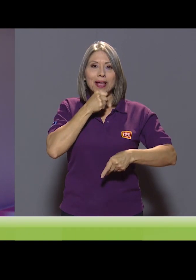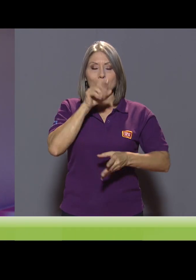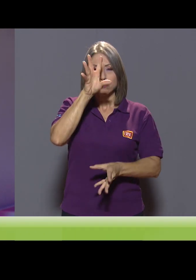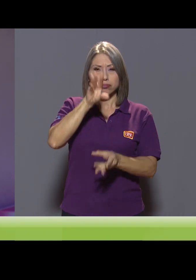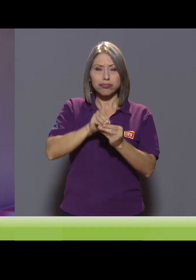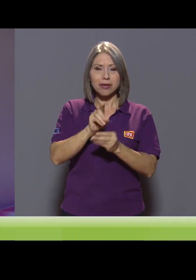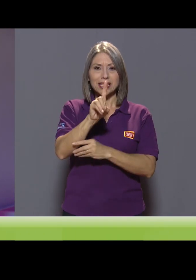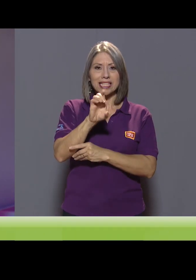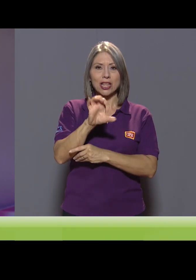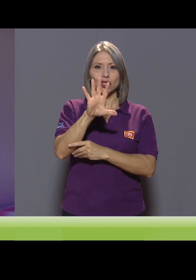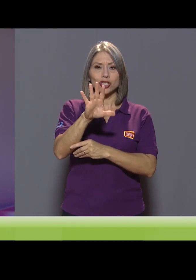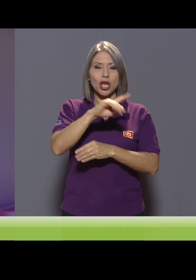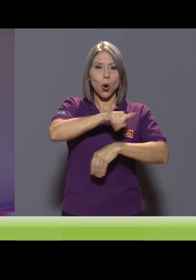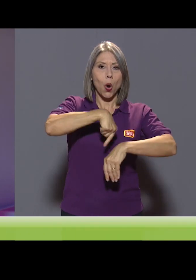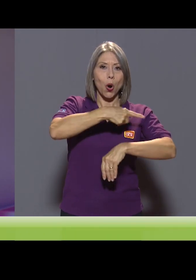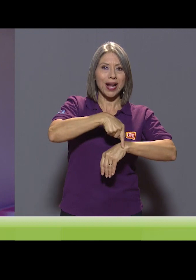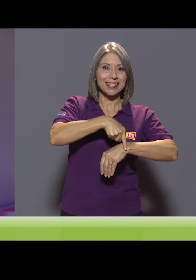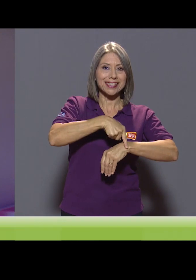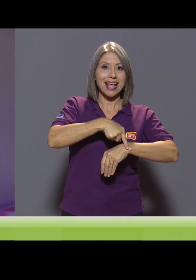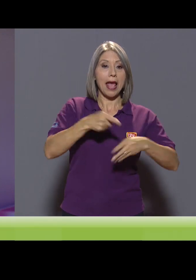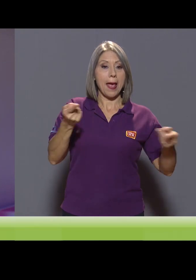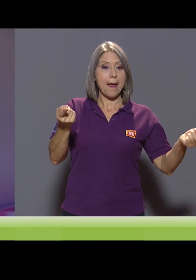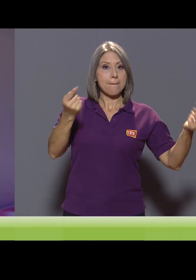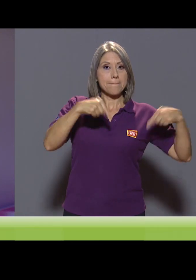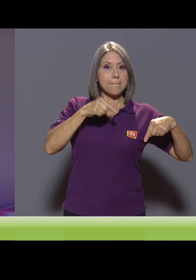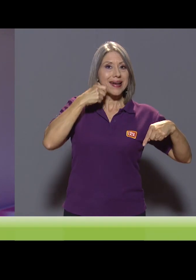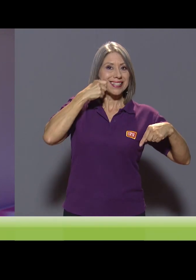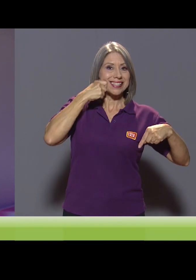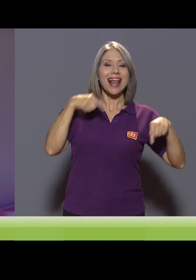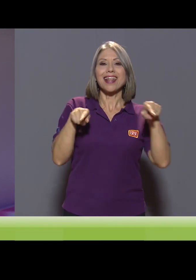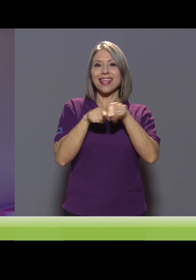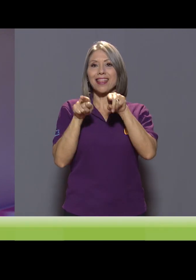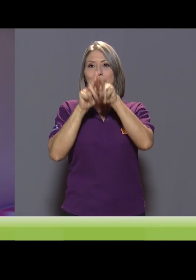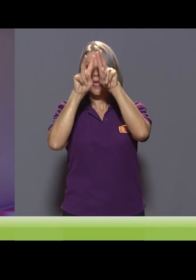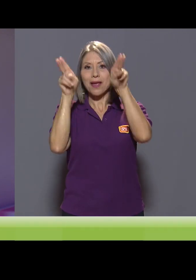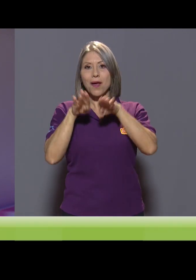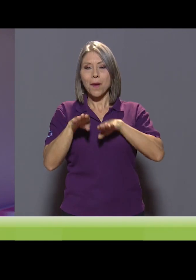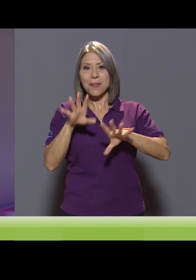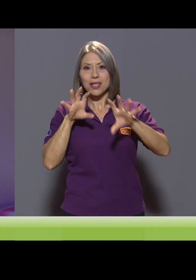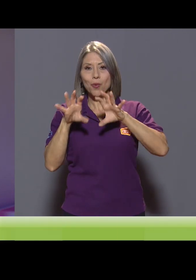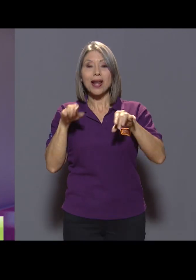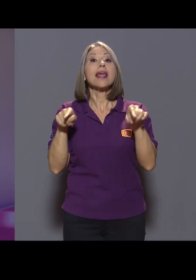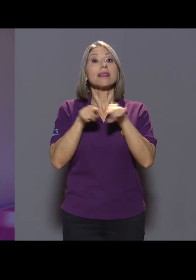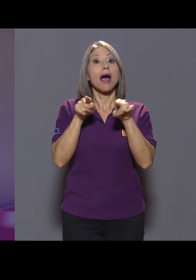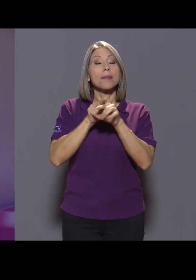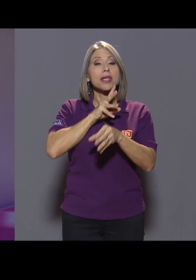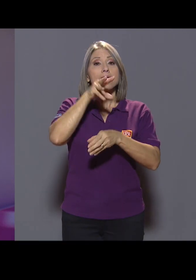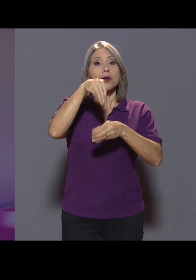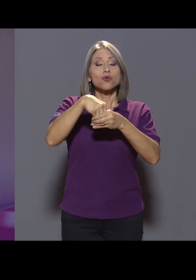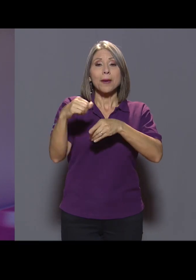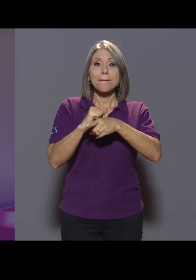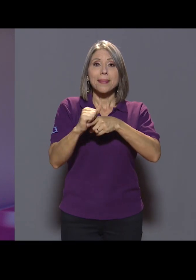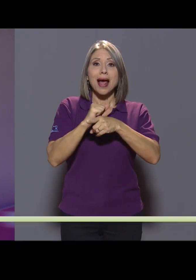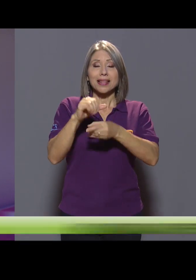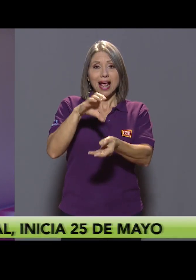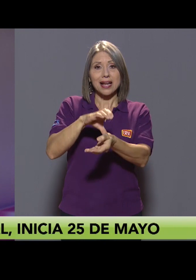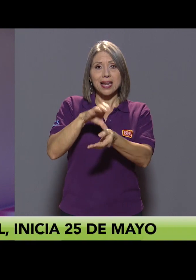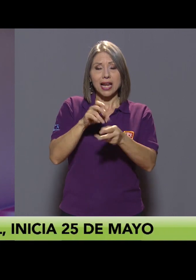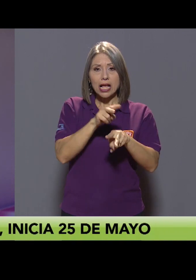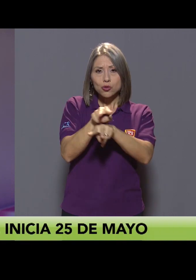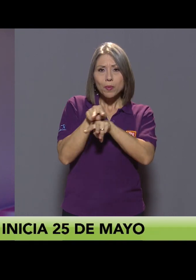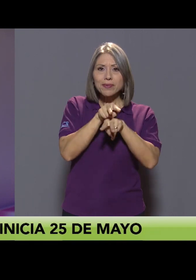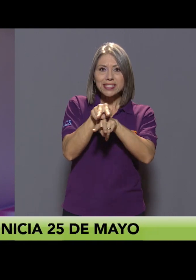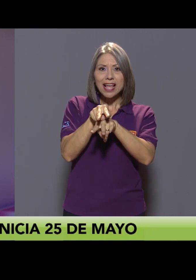horas repartidas en modalidad presencial y virtual, y que también incluye una práctica clínica supervisada. El curso se